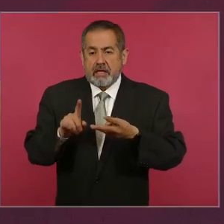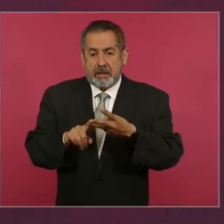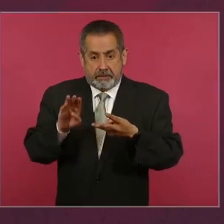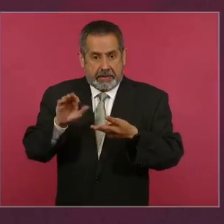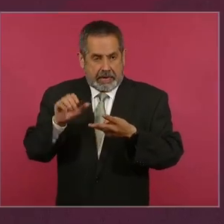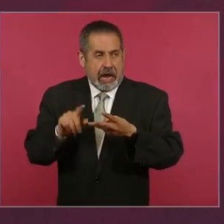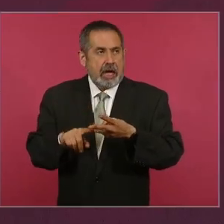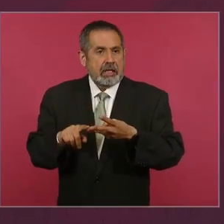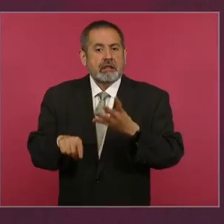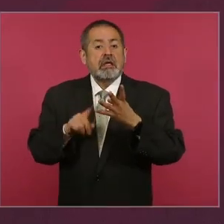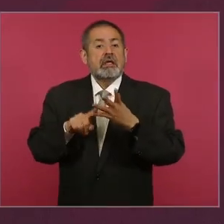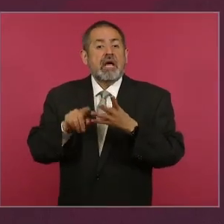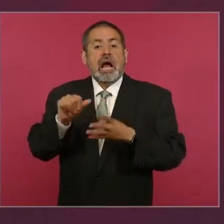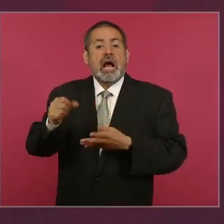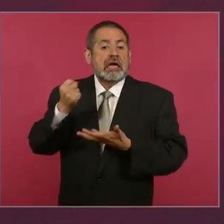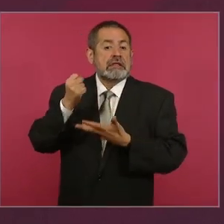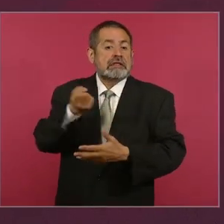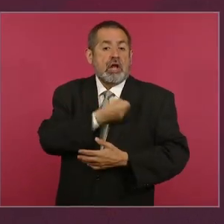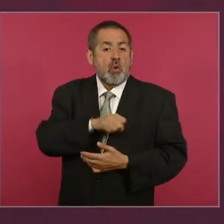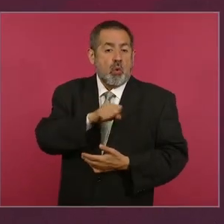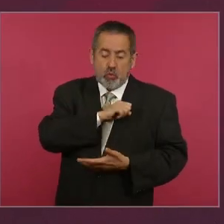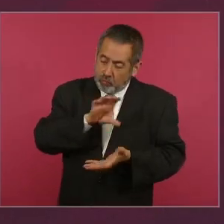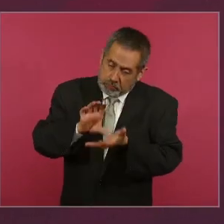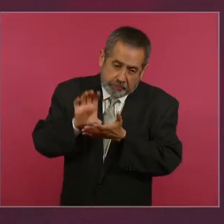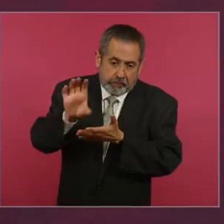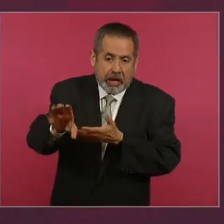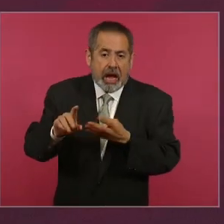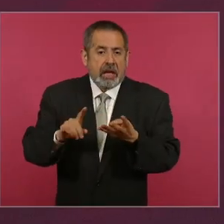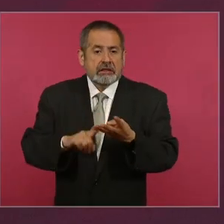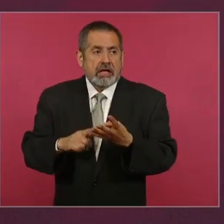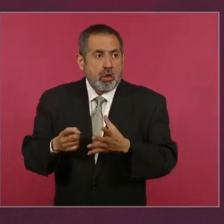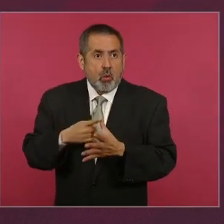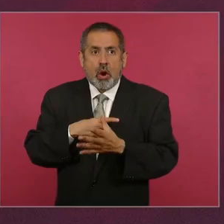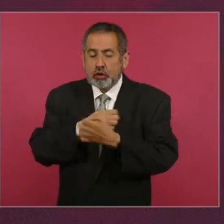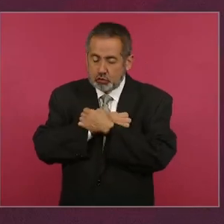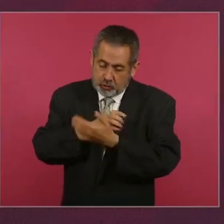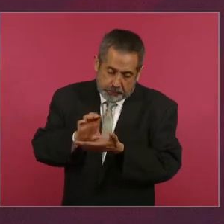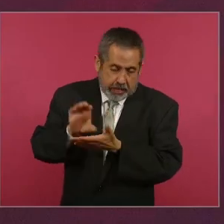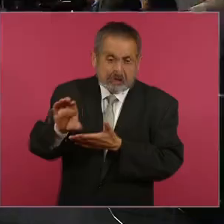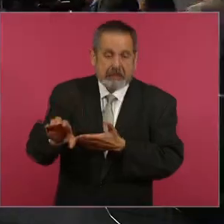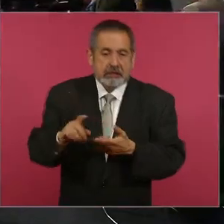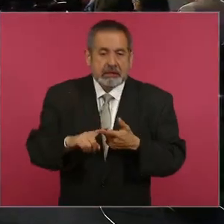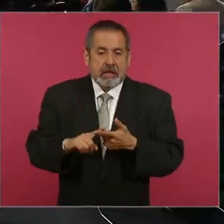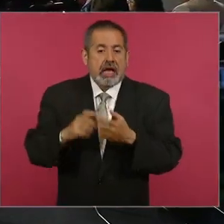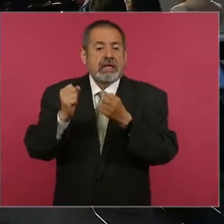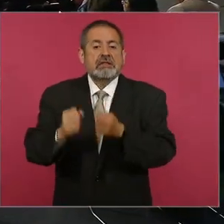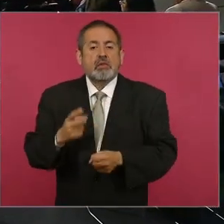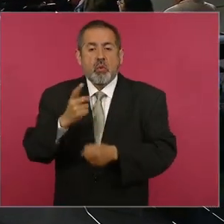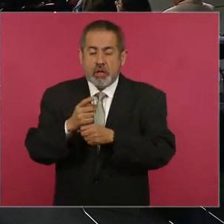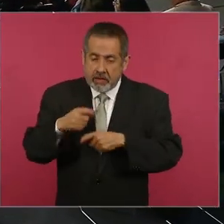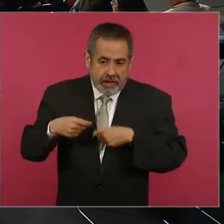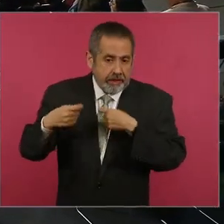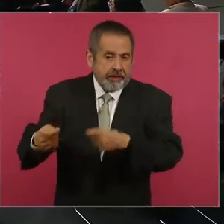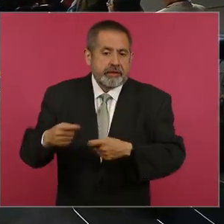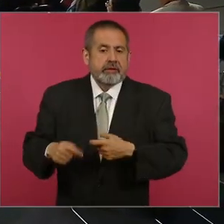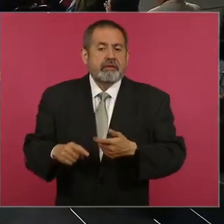aumento en salud, en educación, en seguridad.